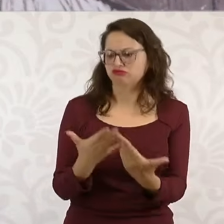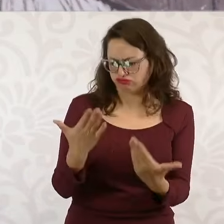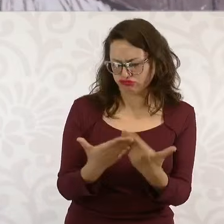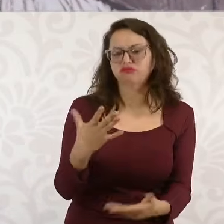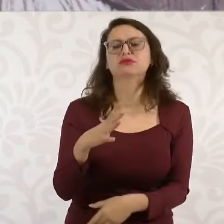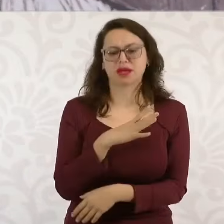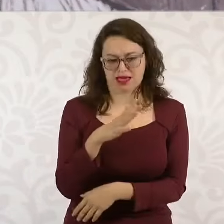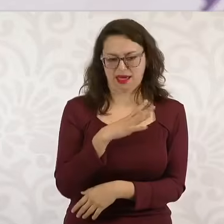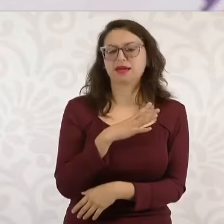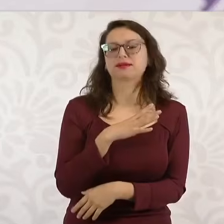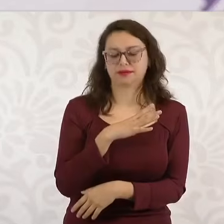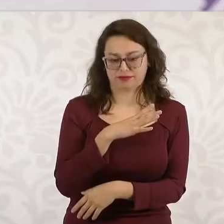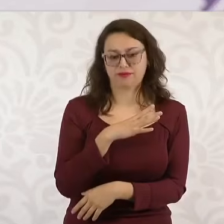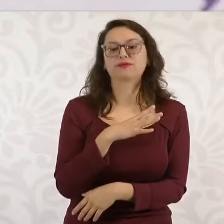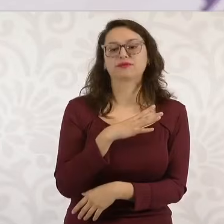pero